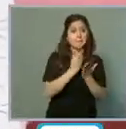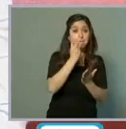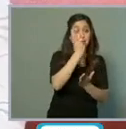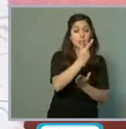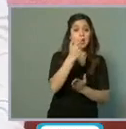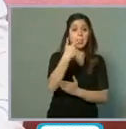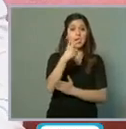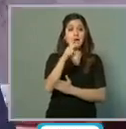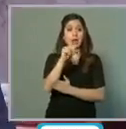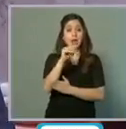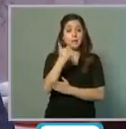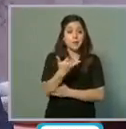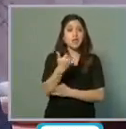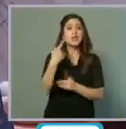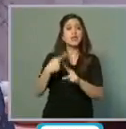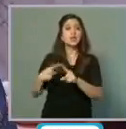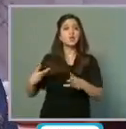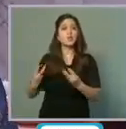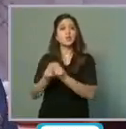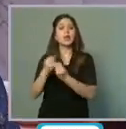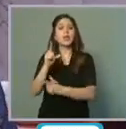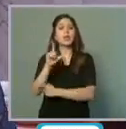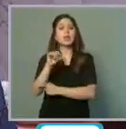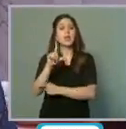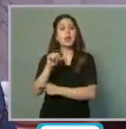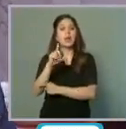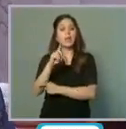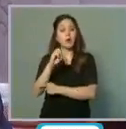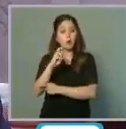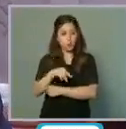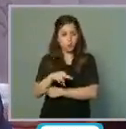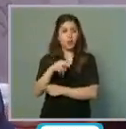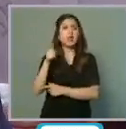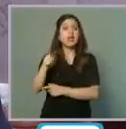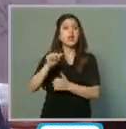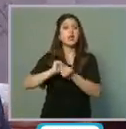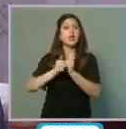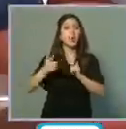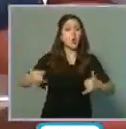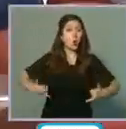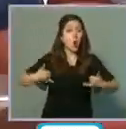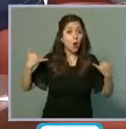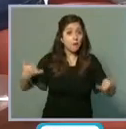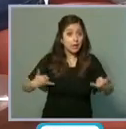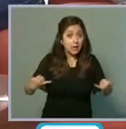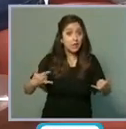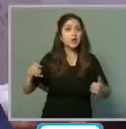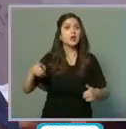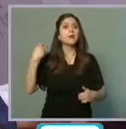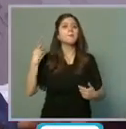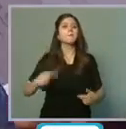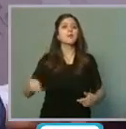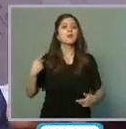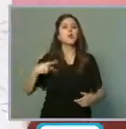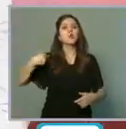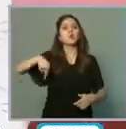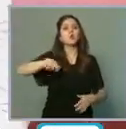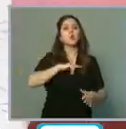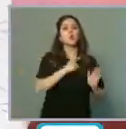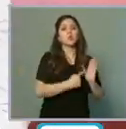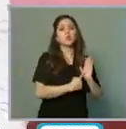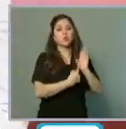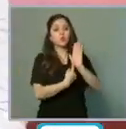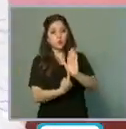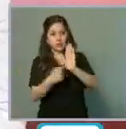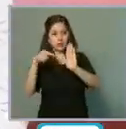Lila ok. Downs. Ajá, es un músico mexicano, muy joven, y es el tipo de personajes que vamos a presentar en la sala